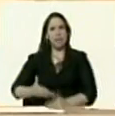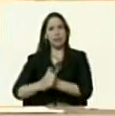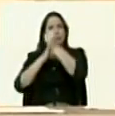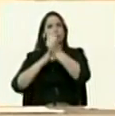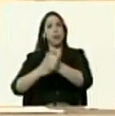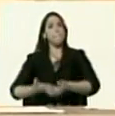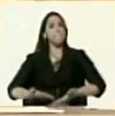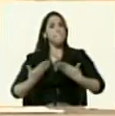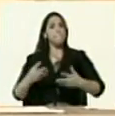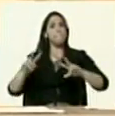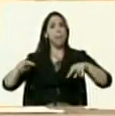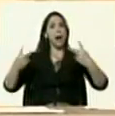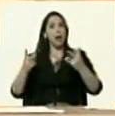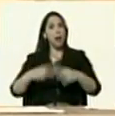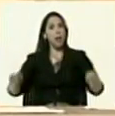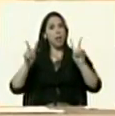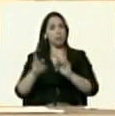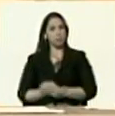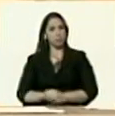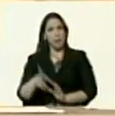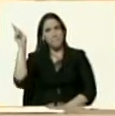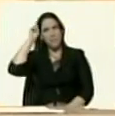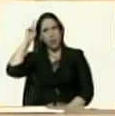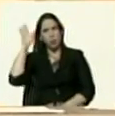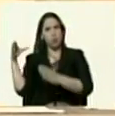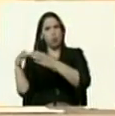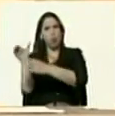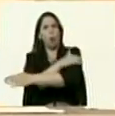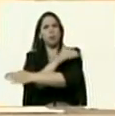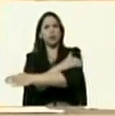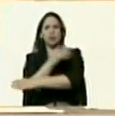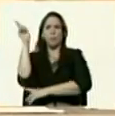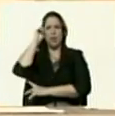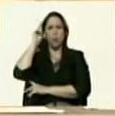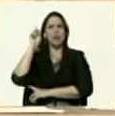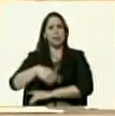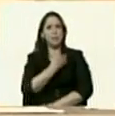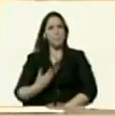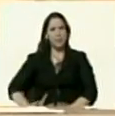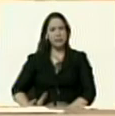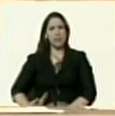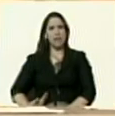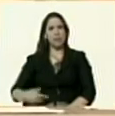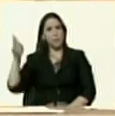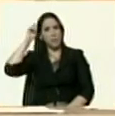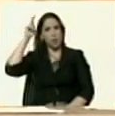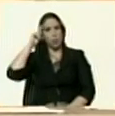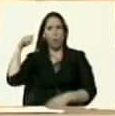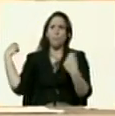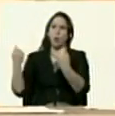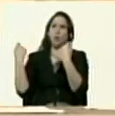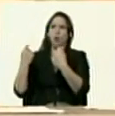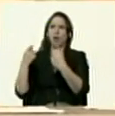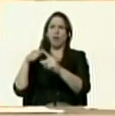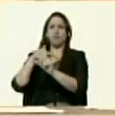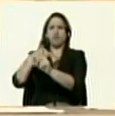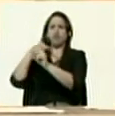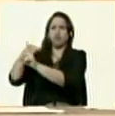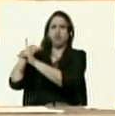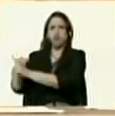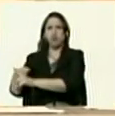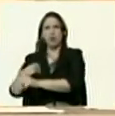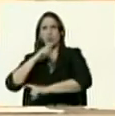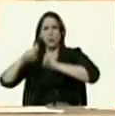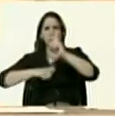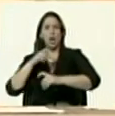vale. Y en Perú, la oligarquía peruana y el presidente Martín Vizcaya promueven la xenofobia, el desprecio contra